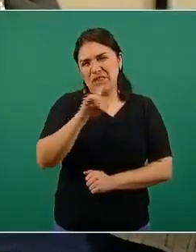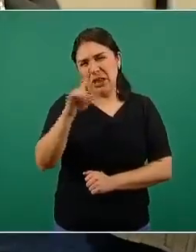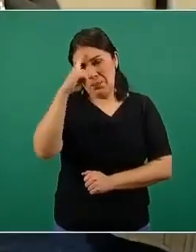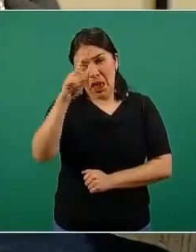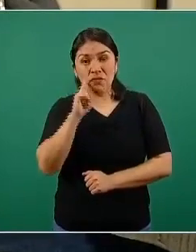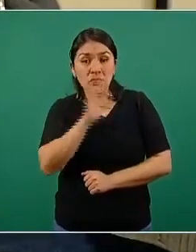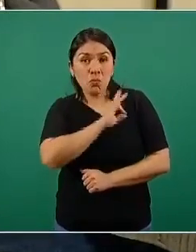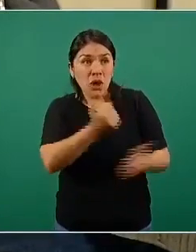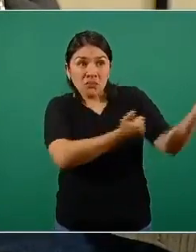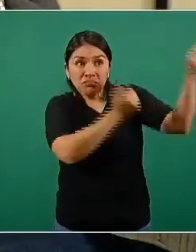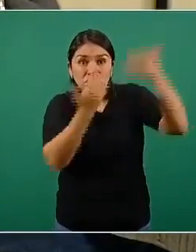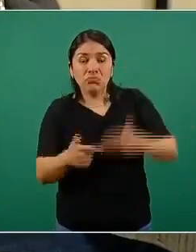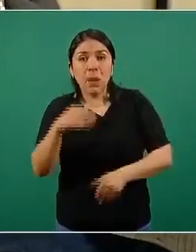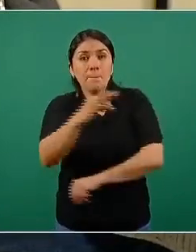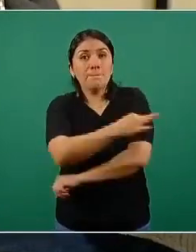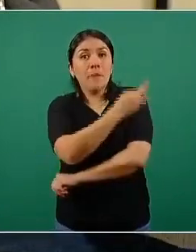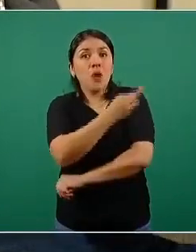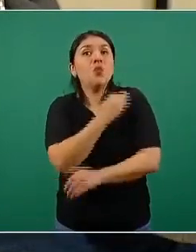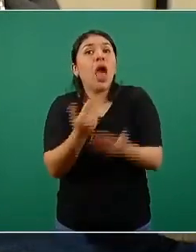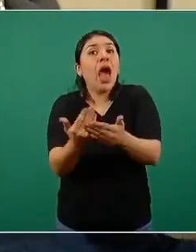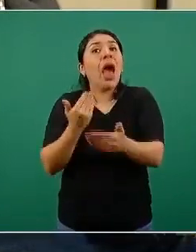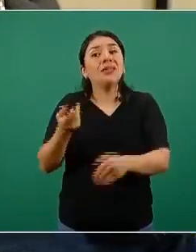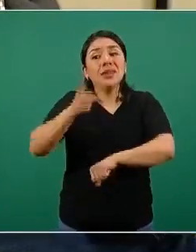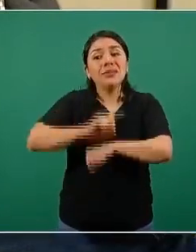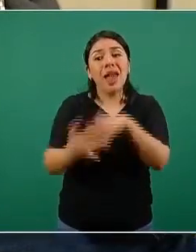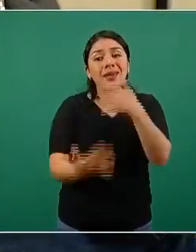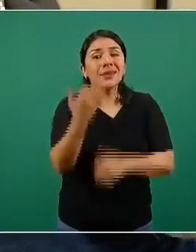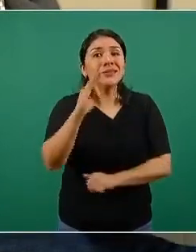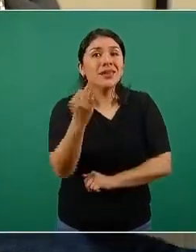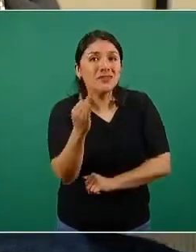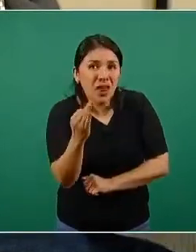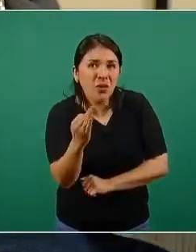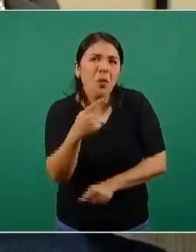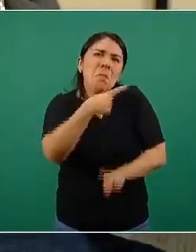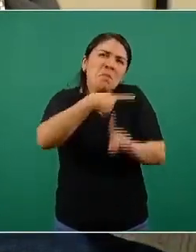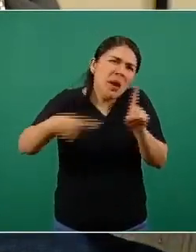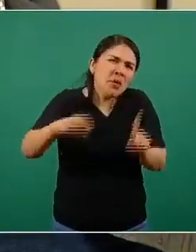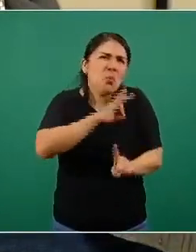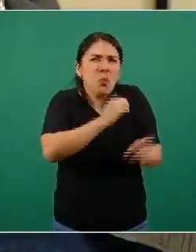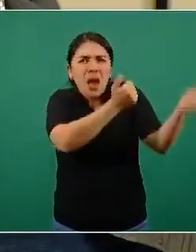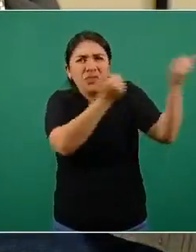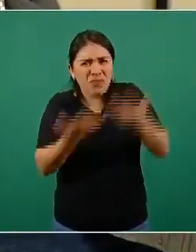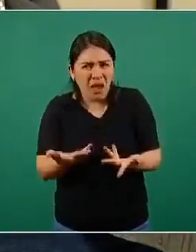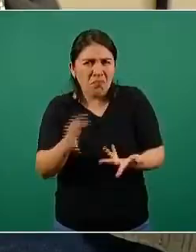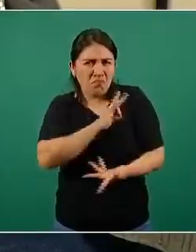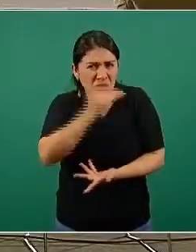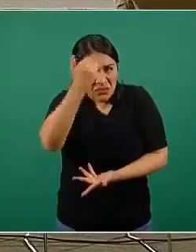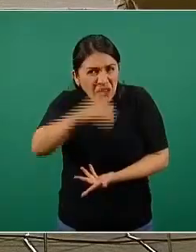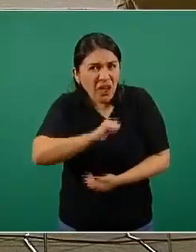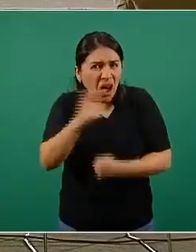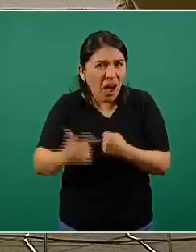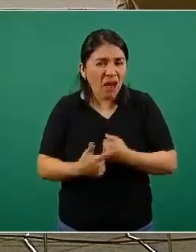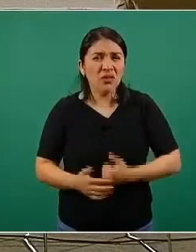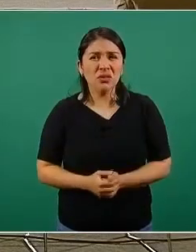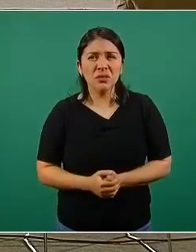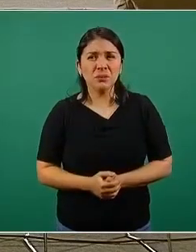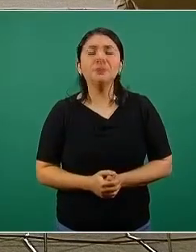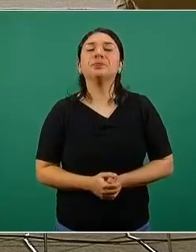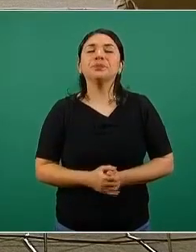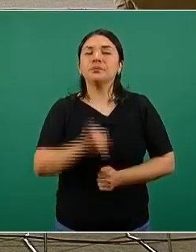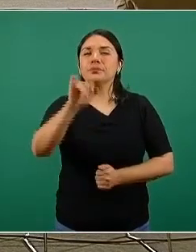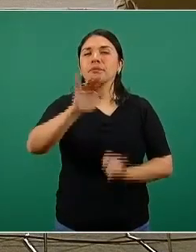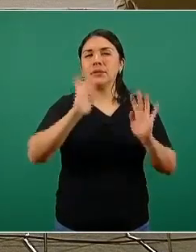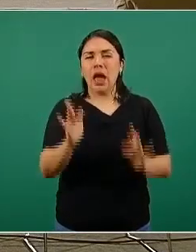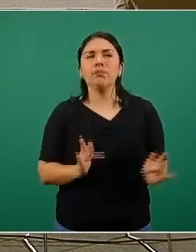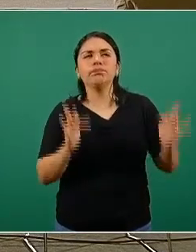país las vacunas antes del 15 de febrero o una parte. No sé si nos puede... Sí, o sea, tenemos por eso, la